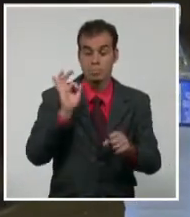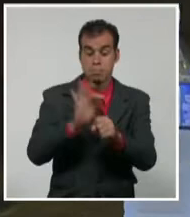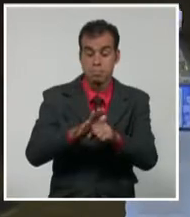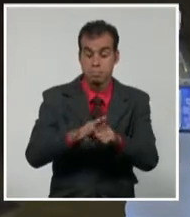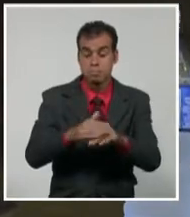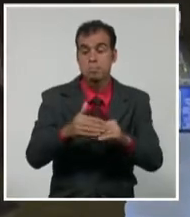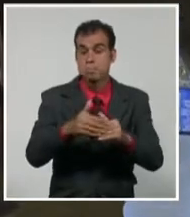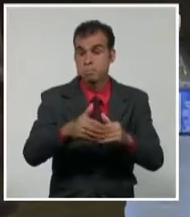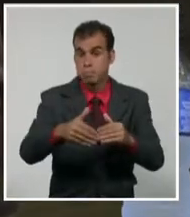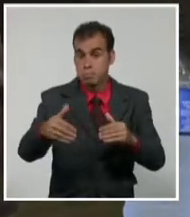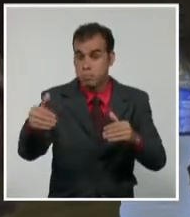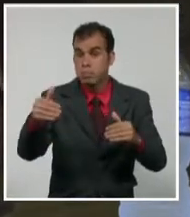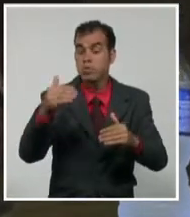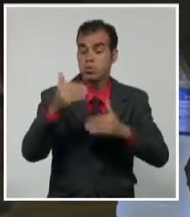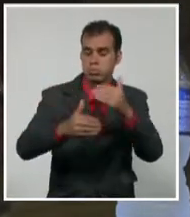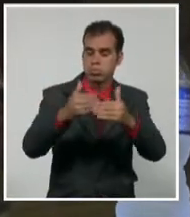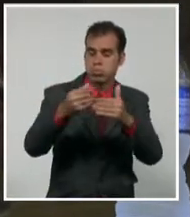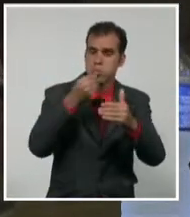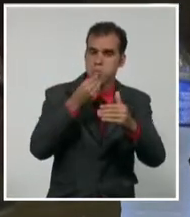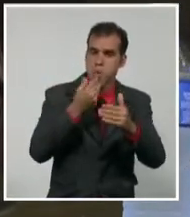y es un proceso